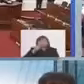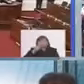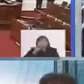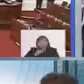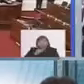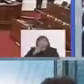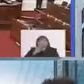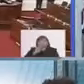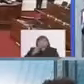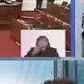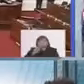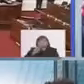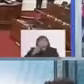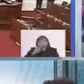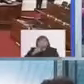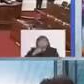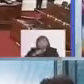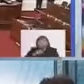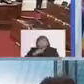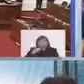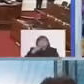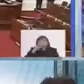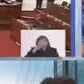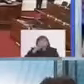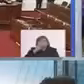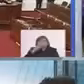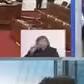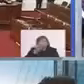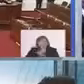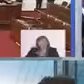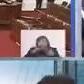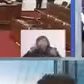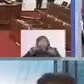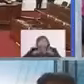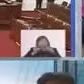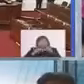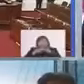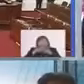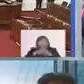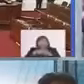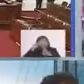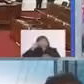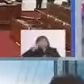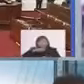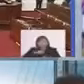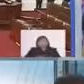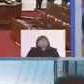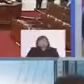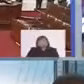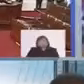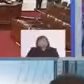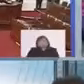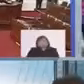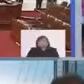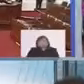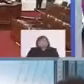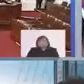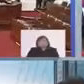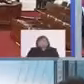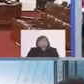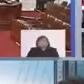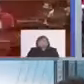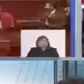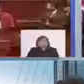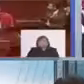me refiero a Juan Carlos Rojas, por los golpes que ha recibido en la cabeza, por lo tanto, ya todo hace pensar que es un homicidio. Sí. De eso se trata y